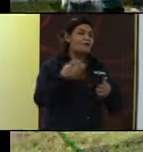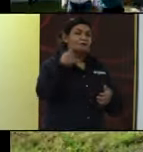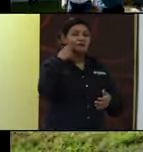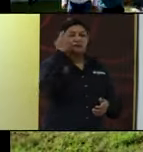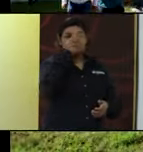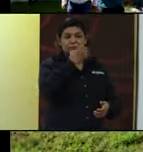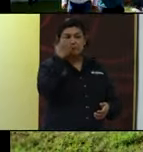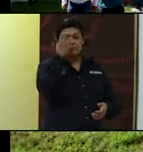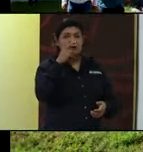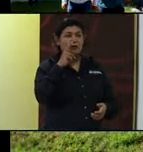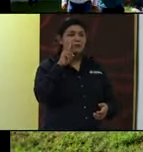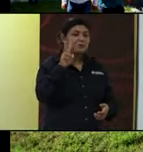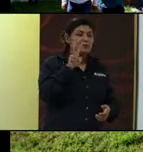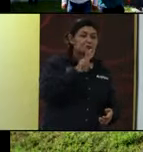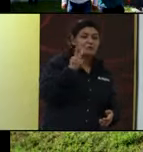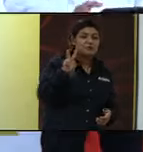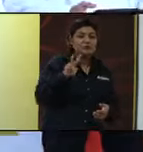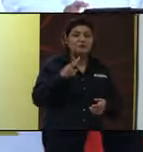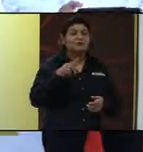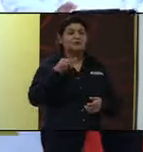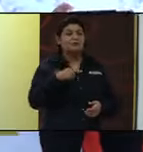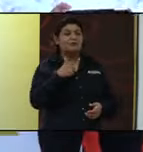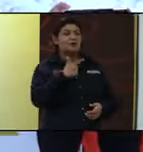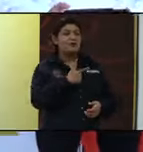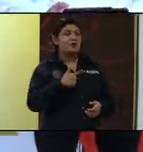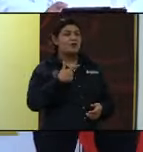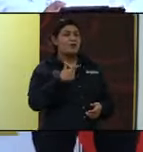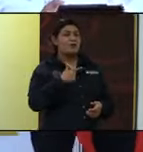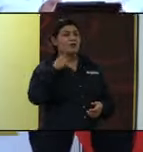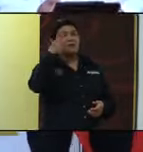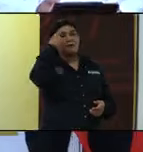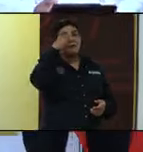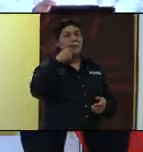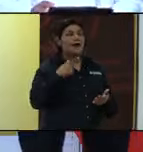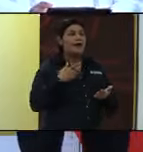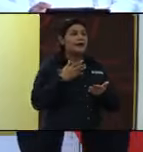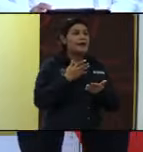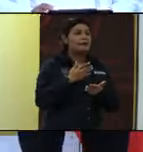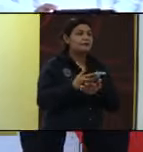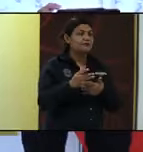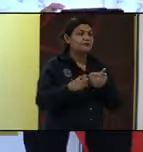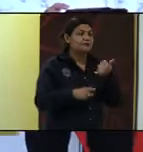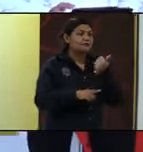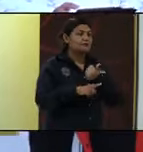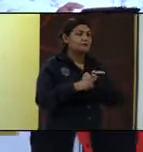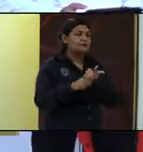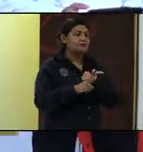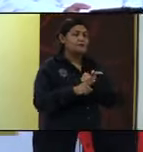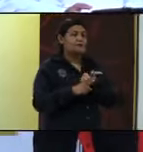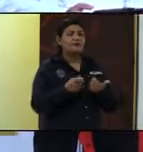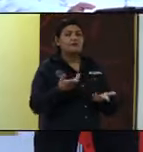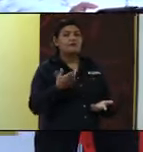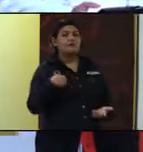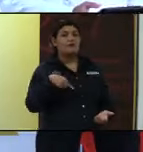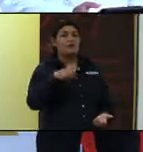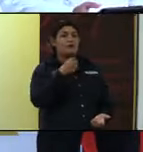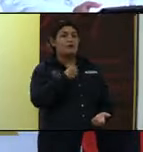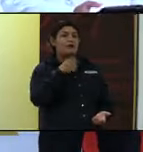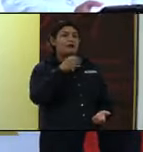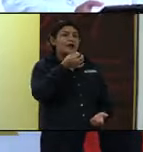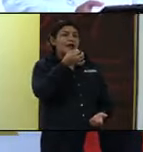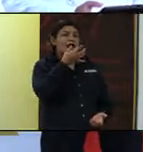y que investiguemos y que checamos. Les gustan los diagnósticos para ir a solucionar el problema. Ni modo que usted me dé una